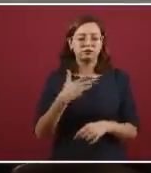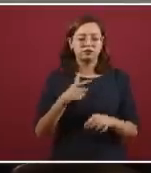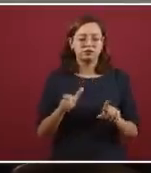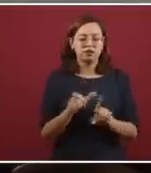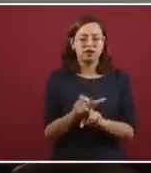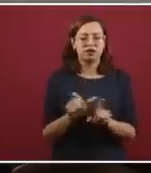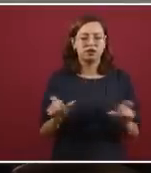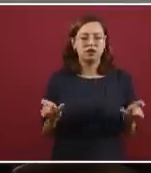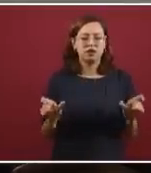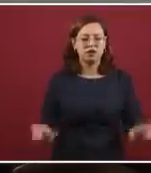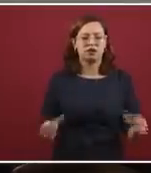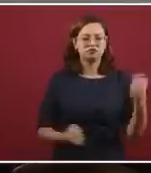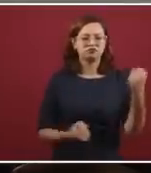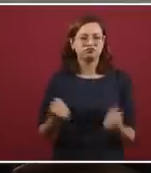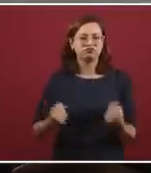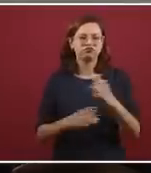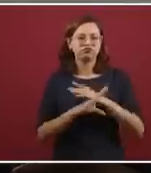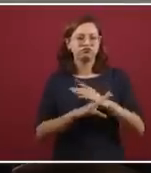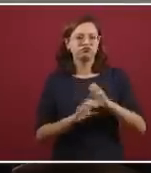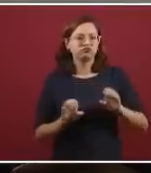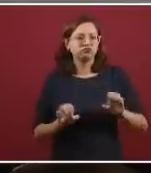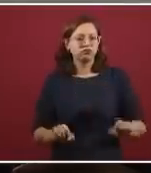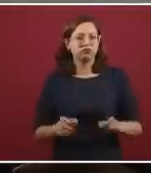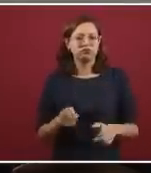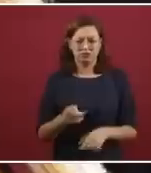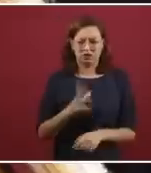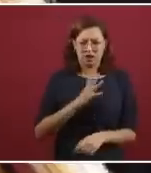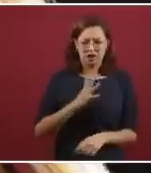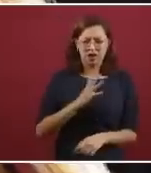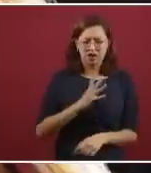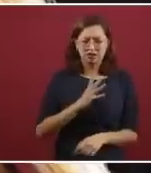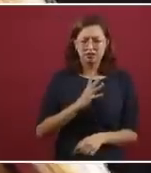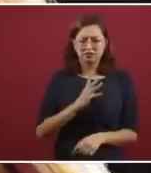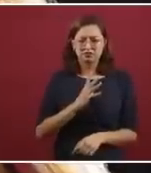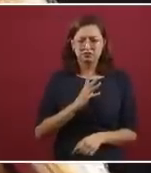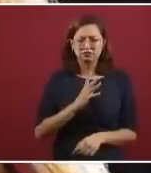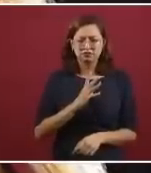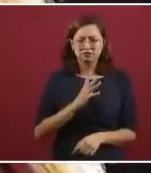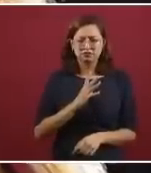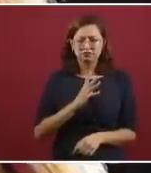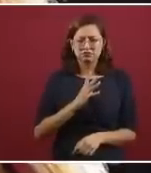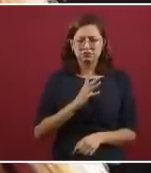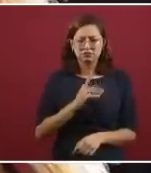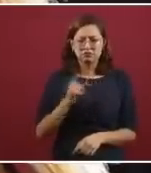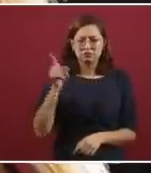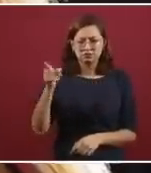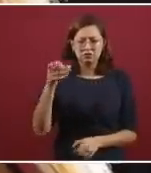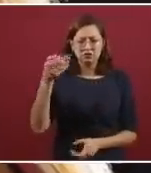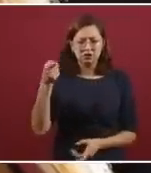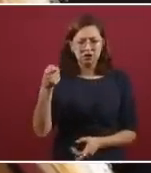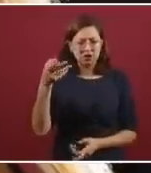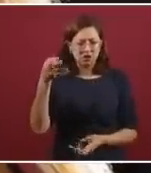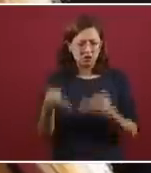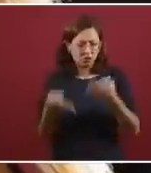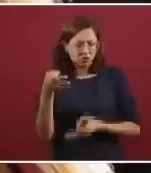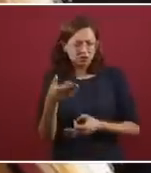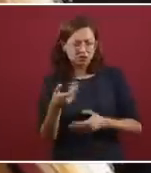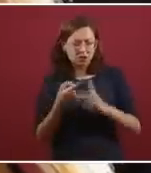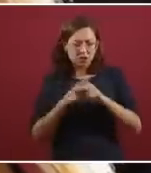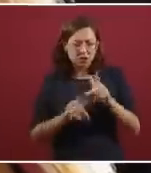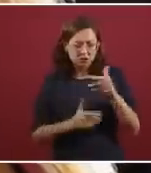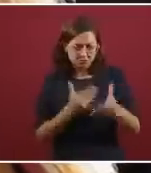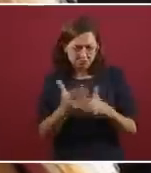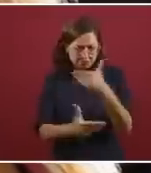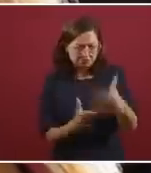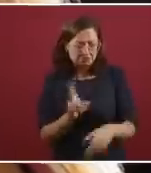servicio al igual que sus familiares usted acaba de decir que también se podría tener allí un alcance de la justicia esto es cierto y si